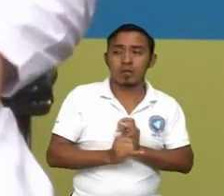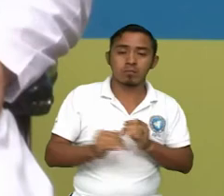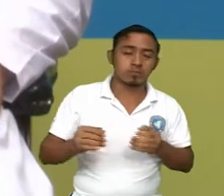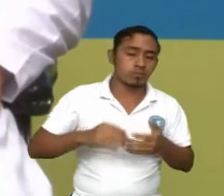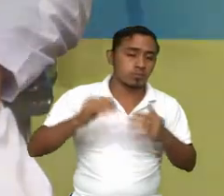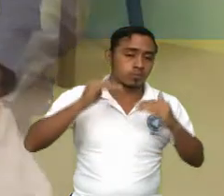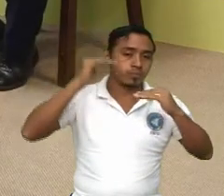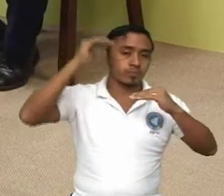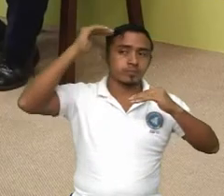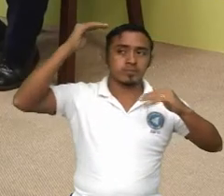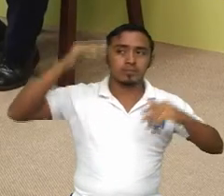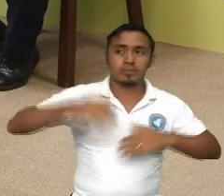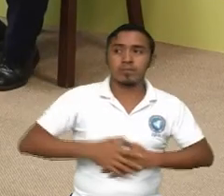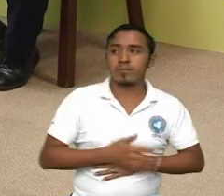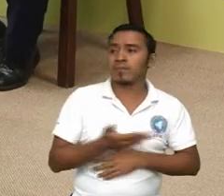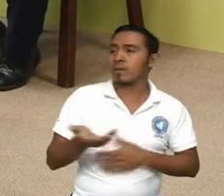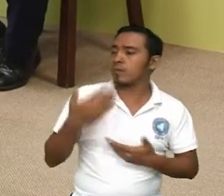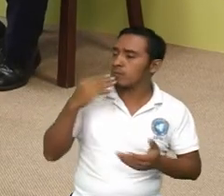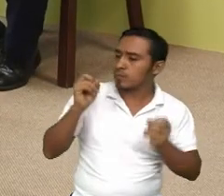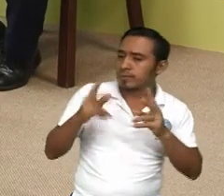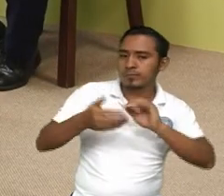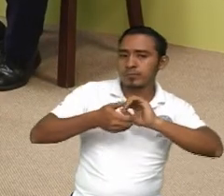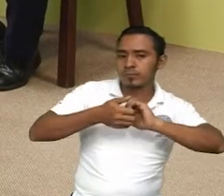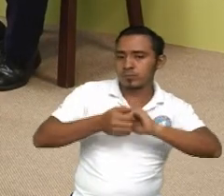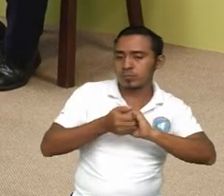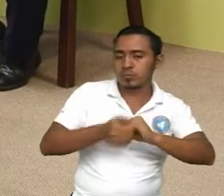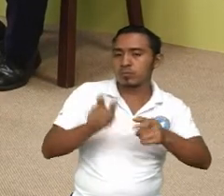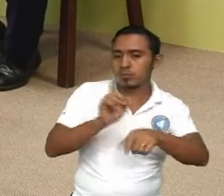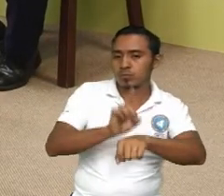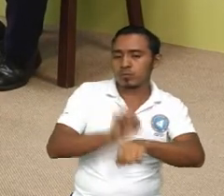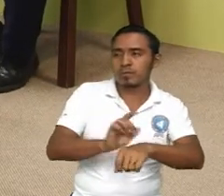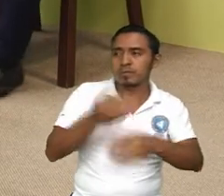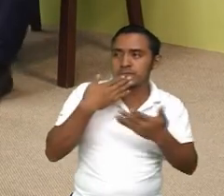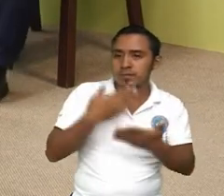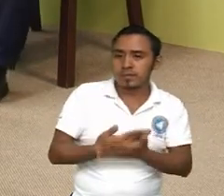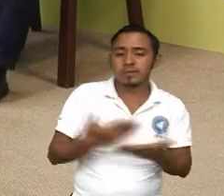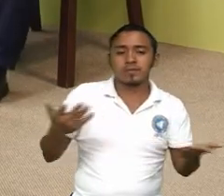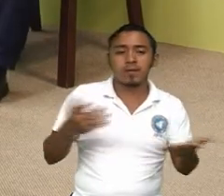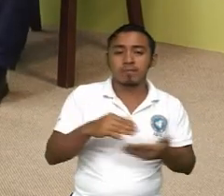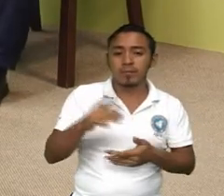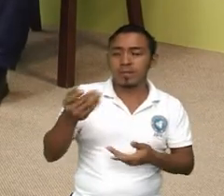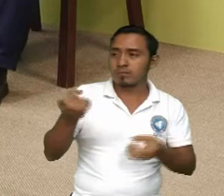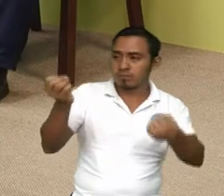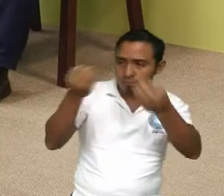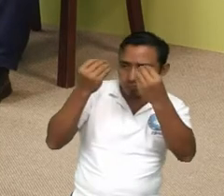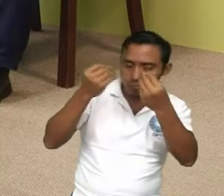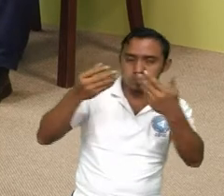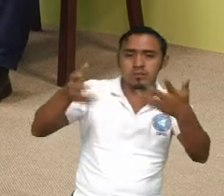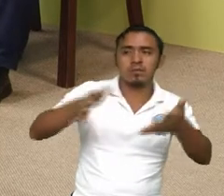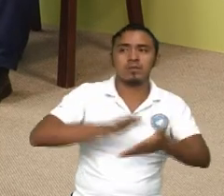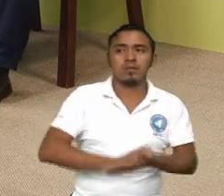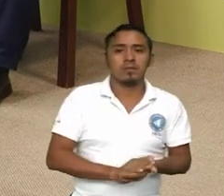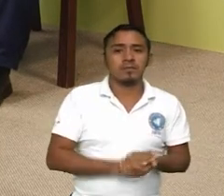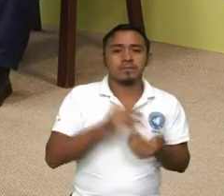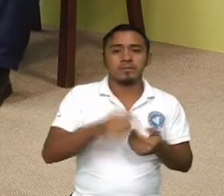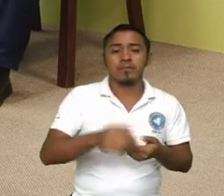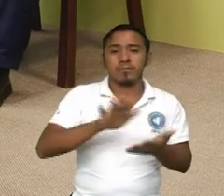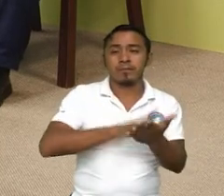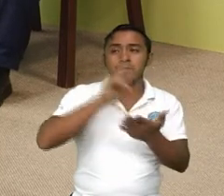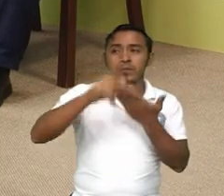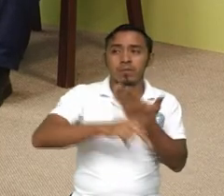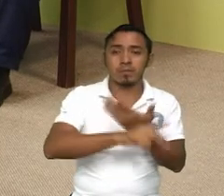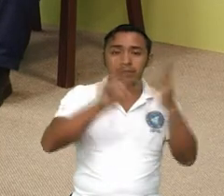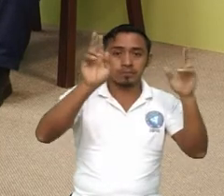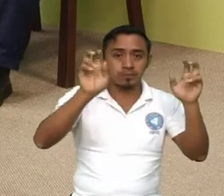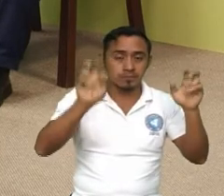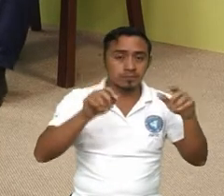y el crecimiento ok perdedor le agradecemos por su valioso tiempo estamos para sí gracias por su sabiduría mostrada en este programa sobre